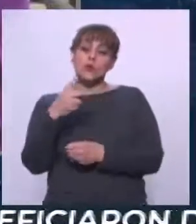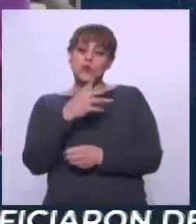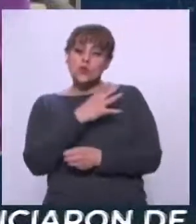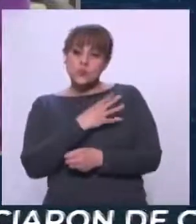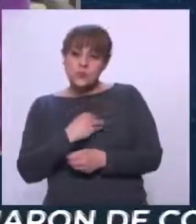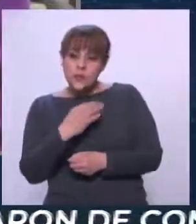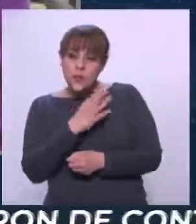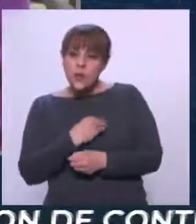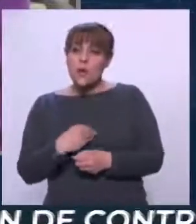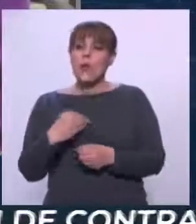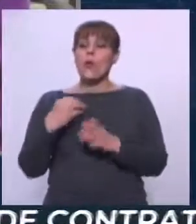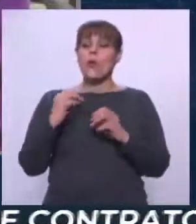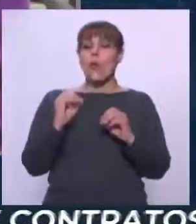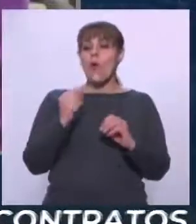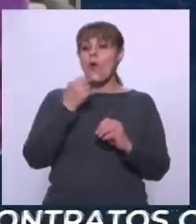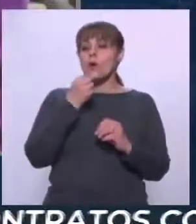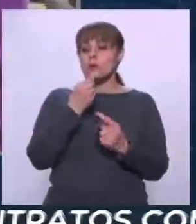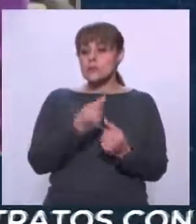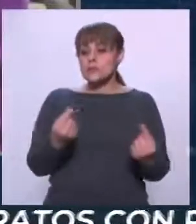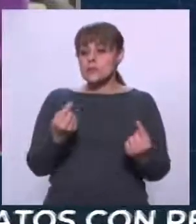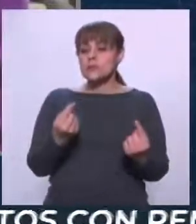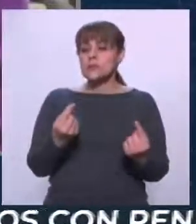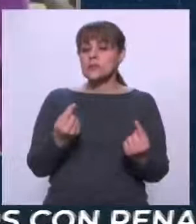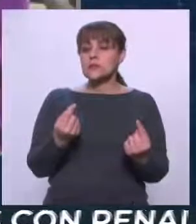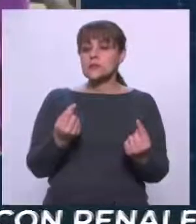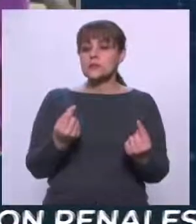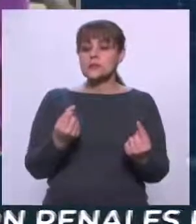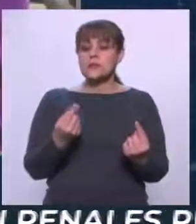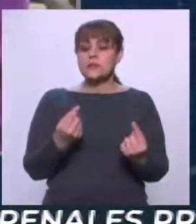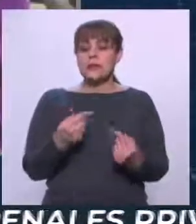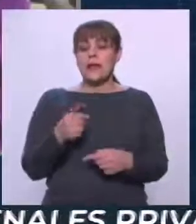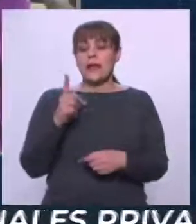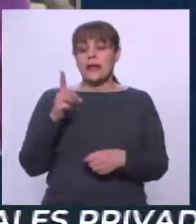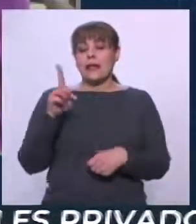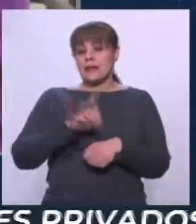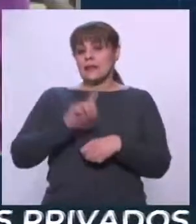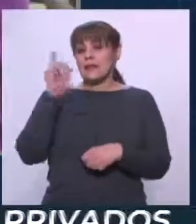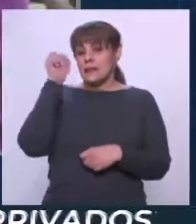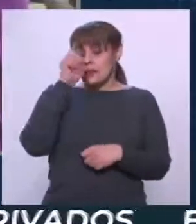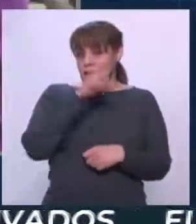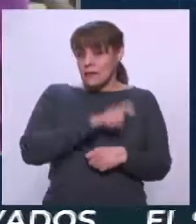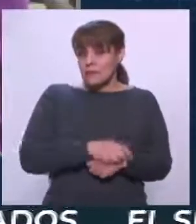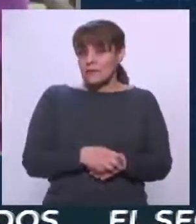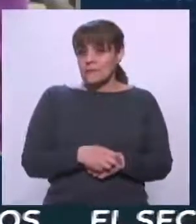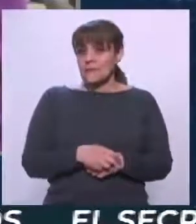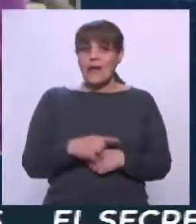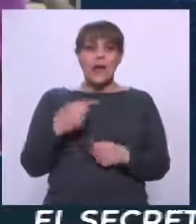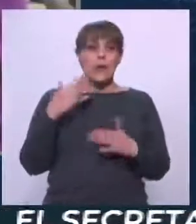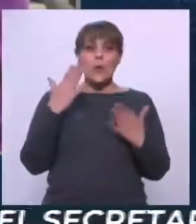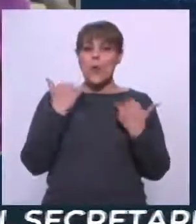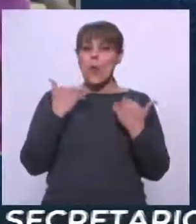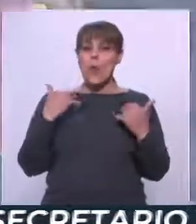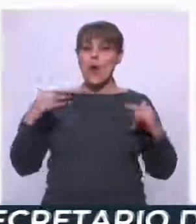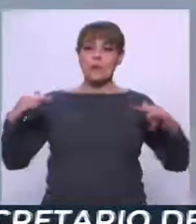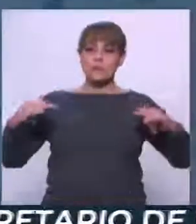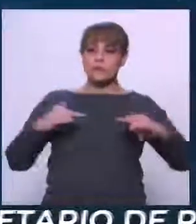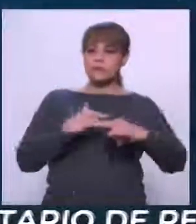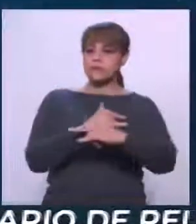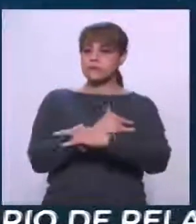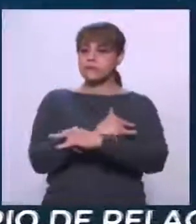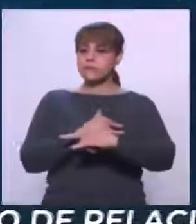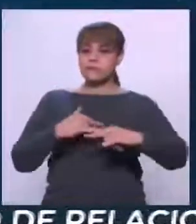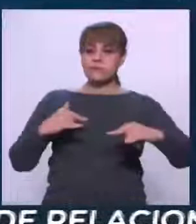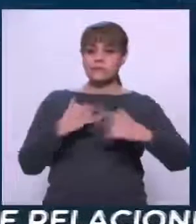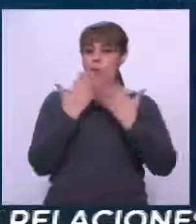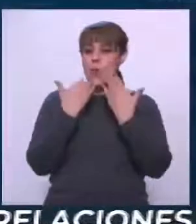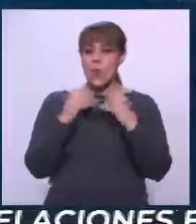madres, y fueron días muy dramáticos. Allí ya no pasaba el tráfico, es decir,